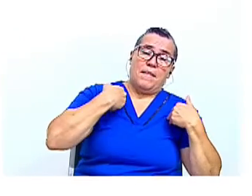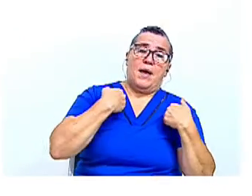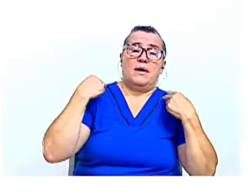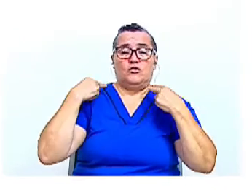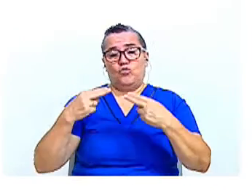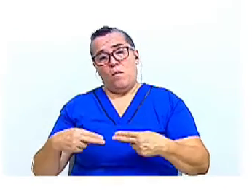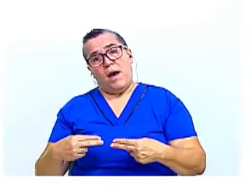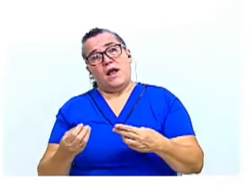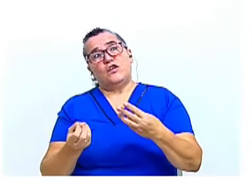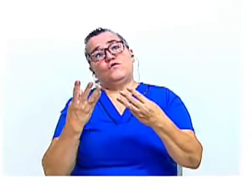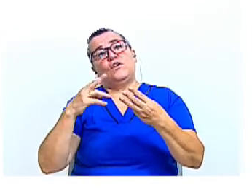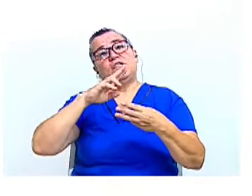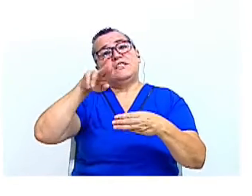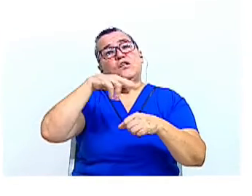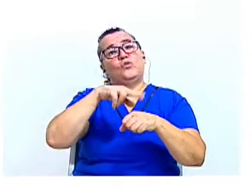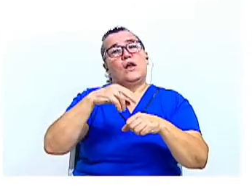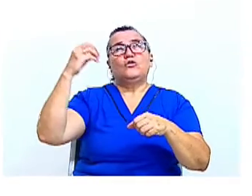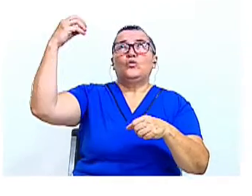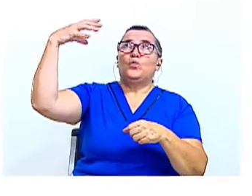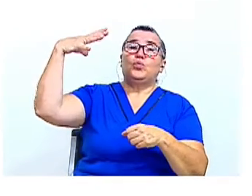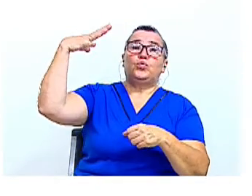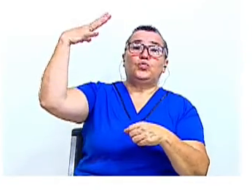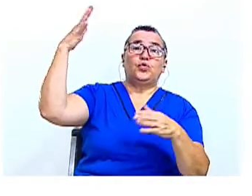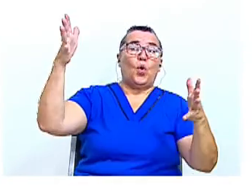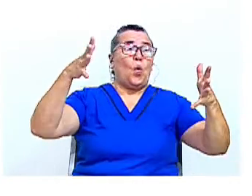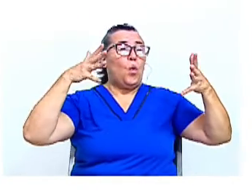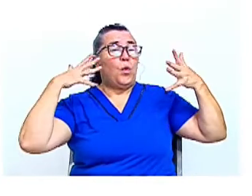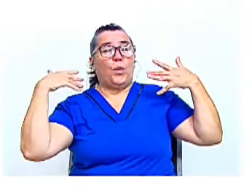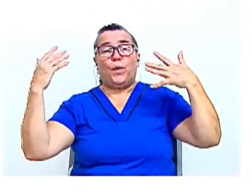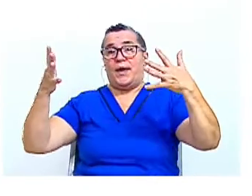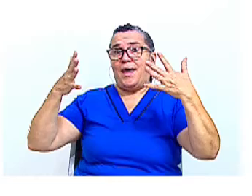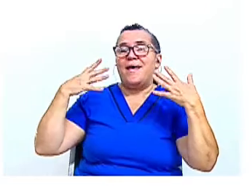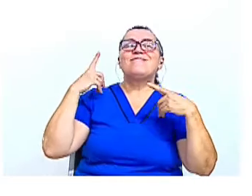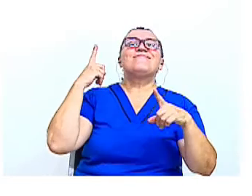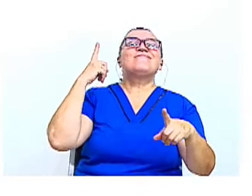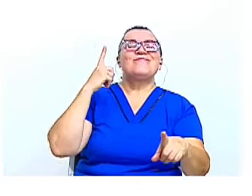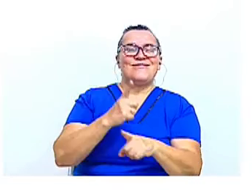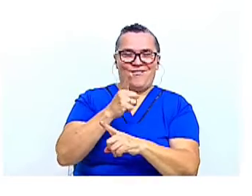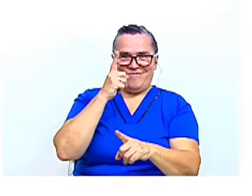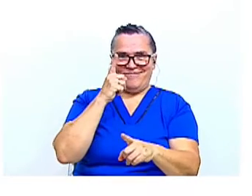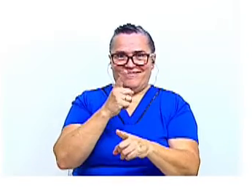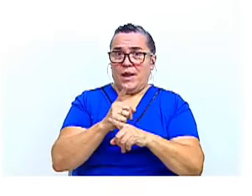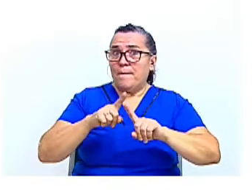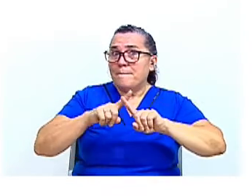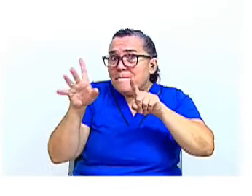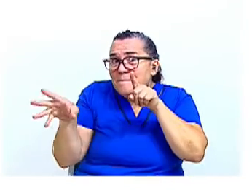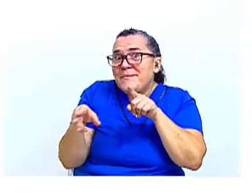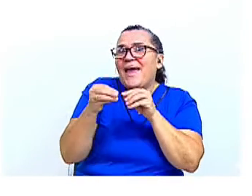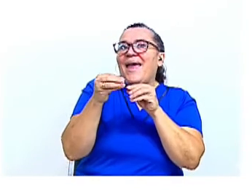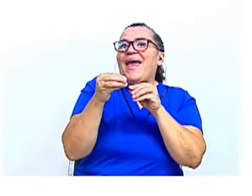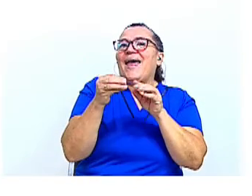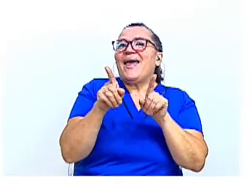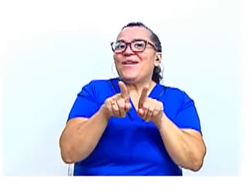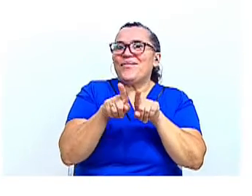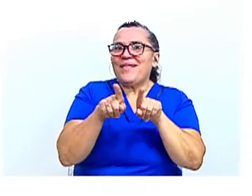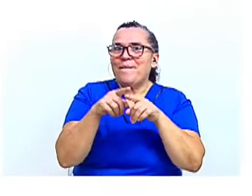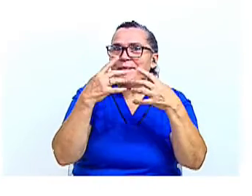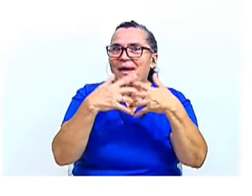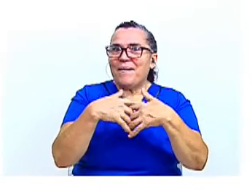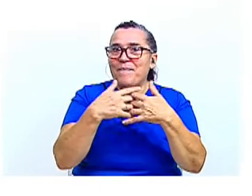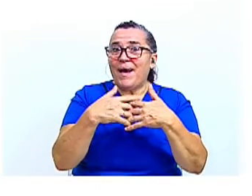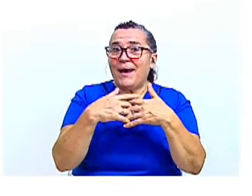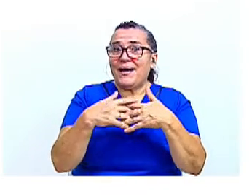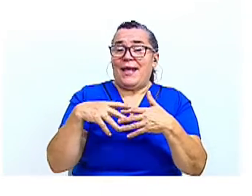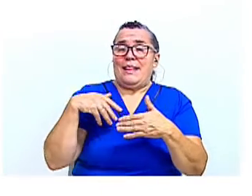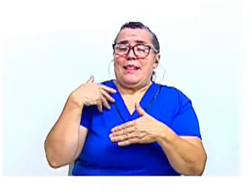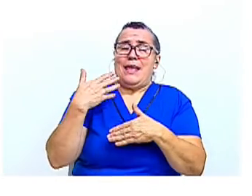algunas fuentes naturales como el sol, el viento, correcto. Pero además también las máquinas